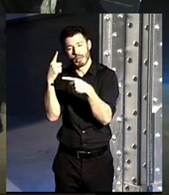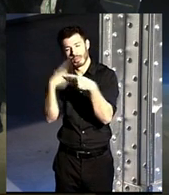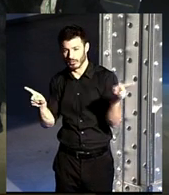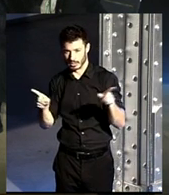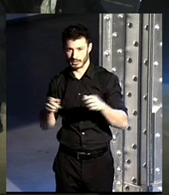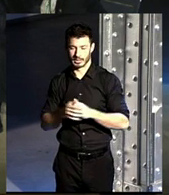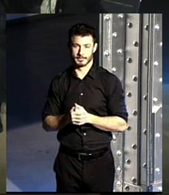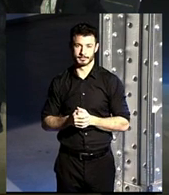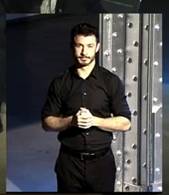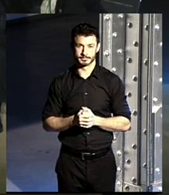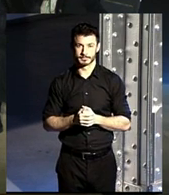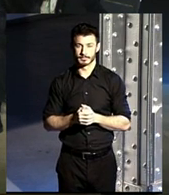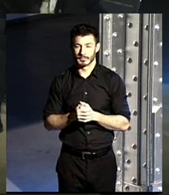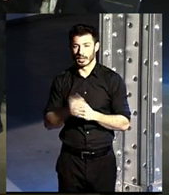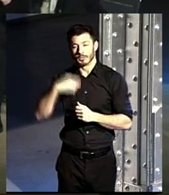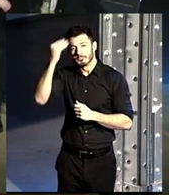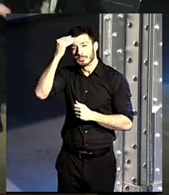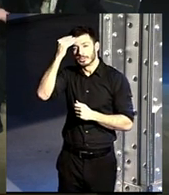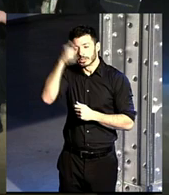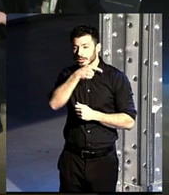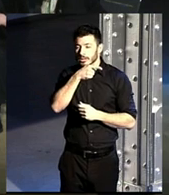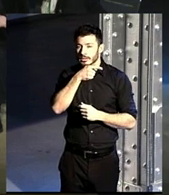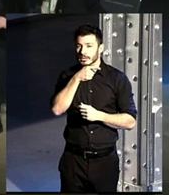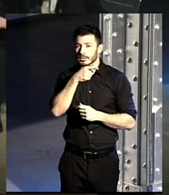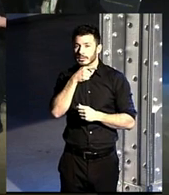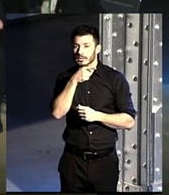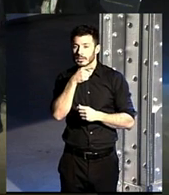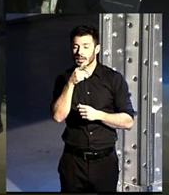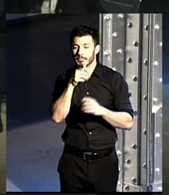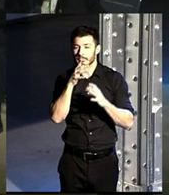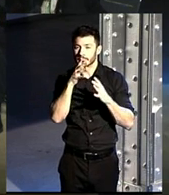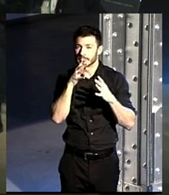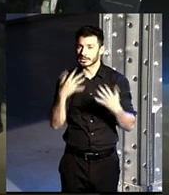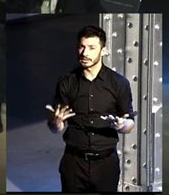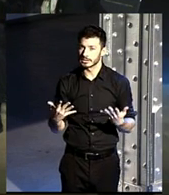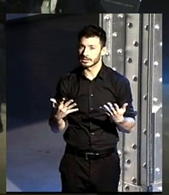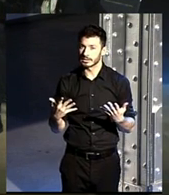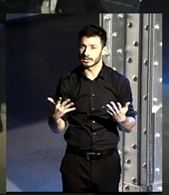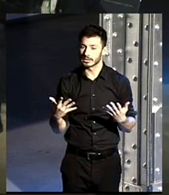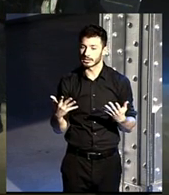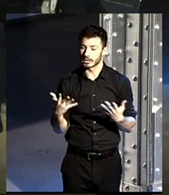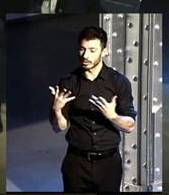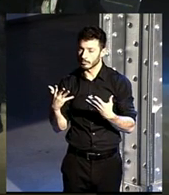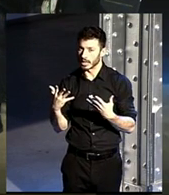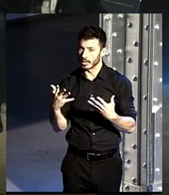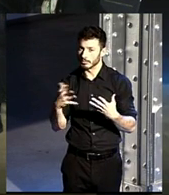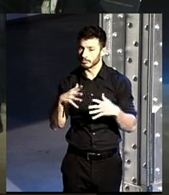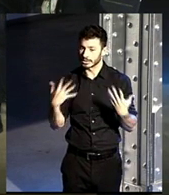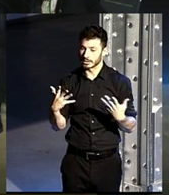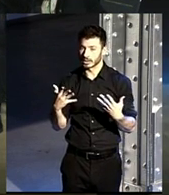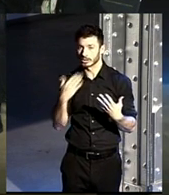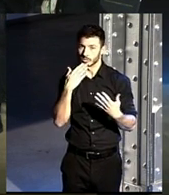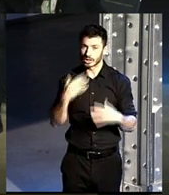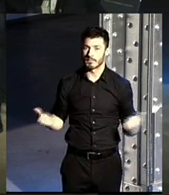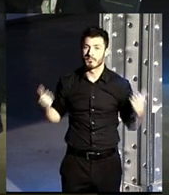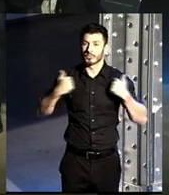que ese recrearse en el presente, tratando de llevarlo al futuro como una mochila,